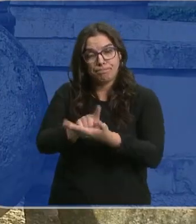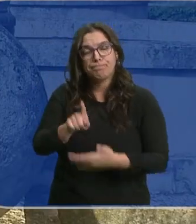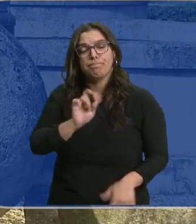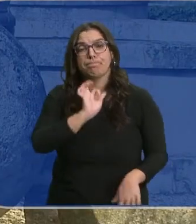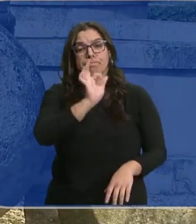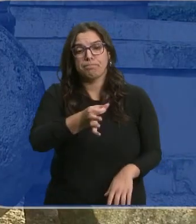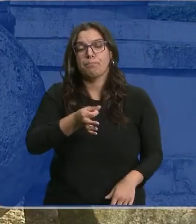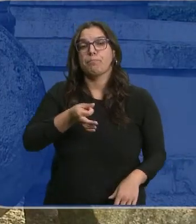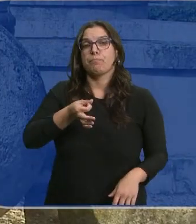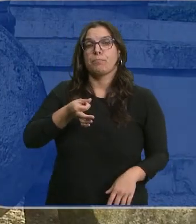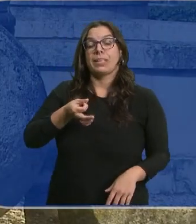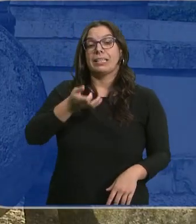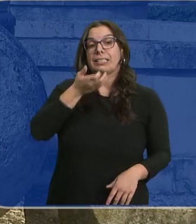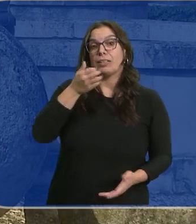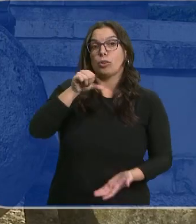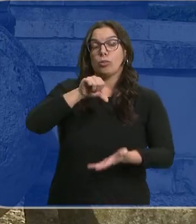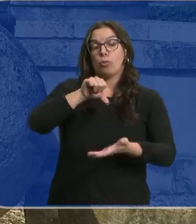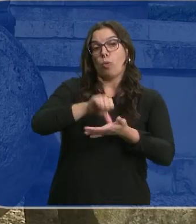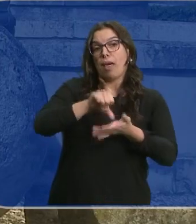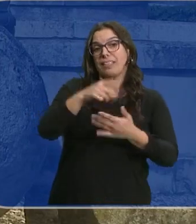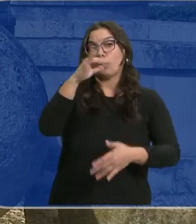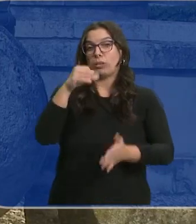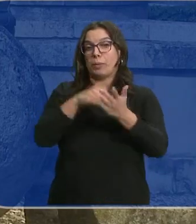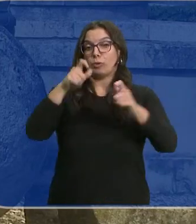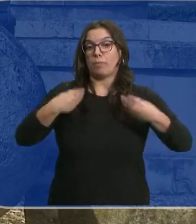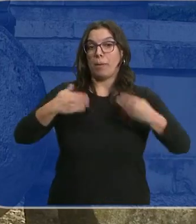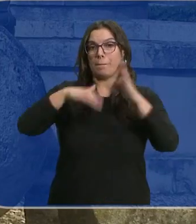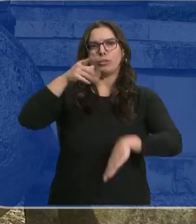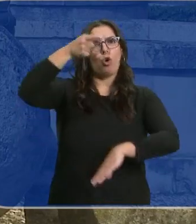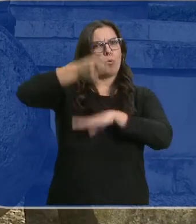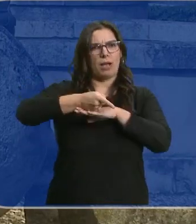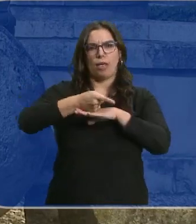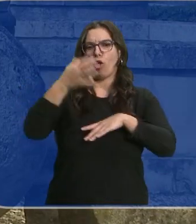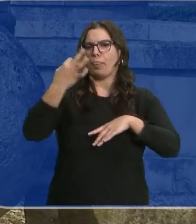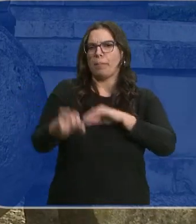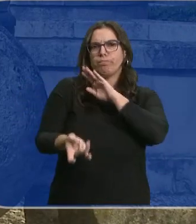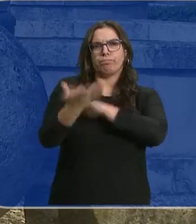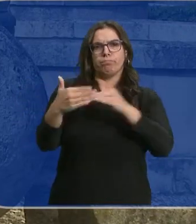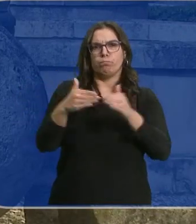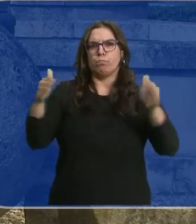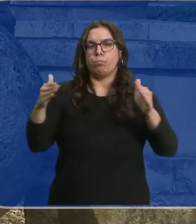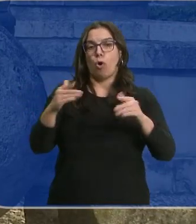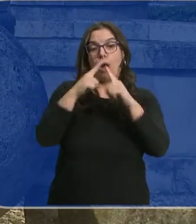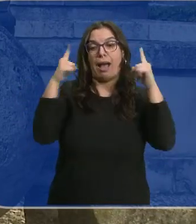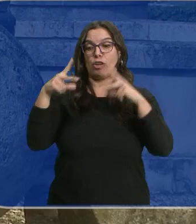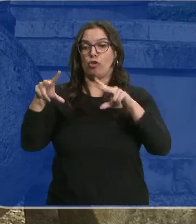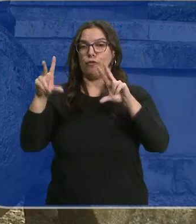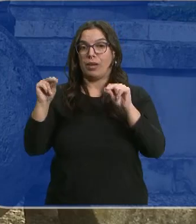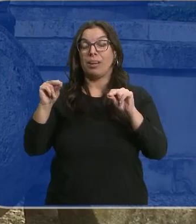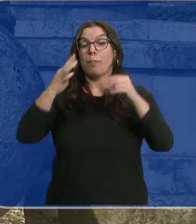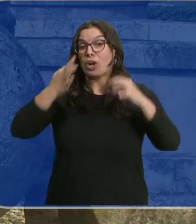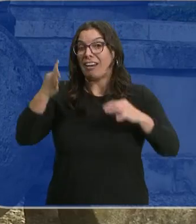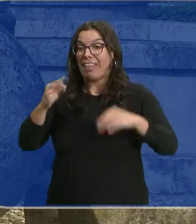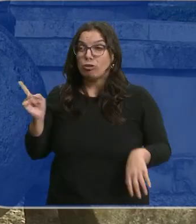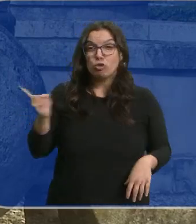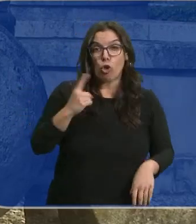Así es, todos los municipios mayores de 50.000 habitantes están obligados a ponerlo en marcha antes de final de año, pero no todos